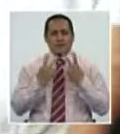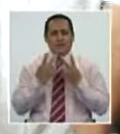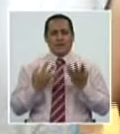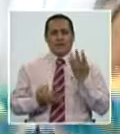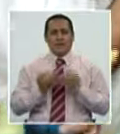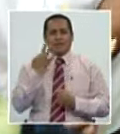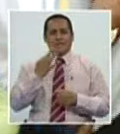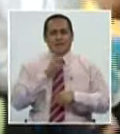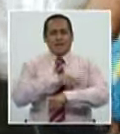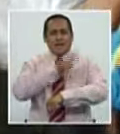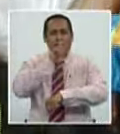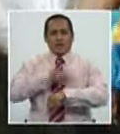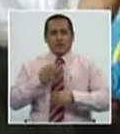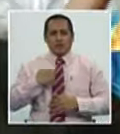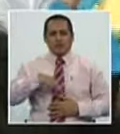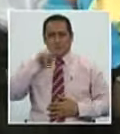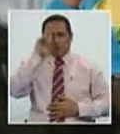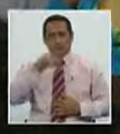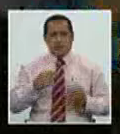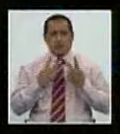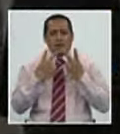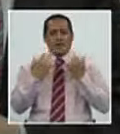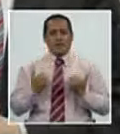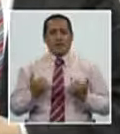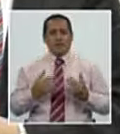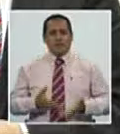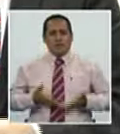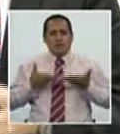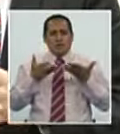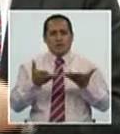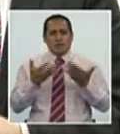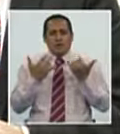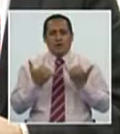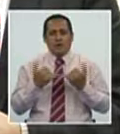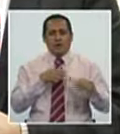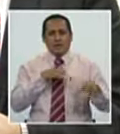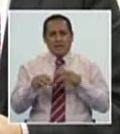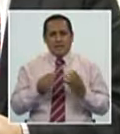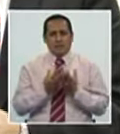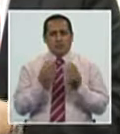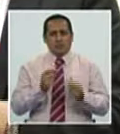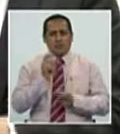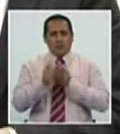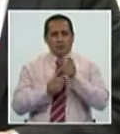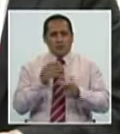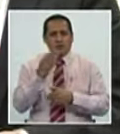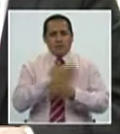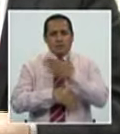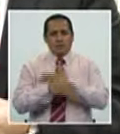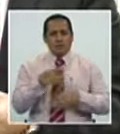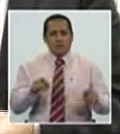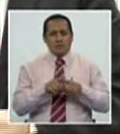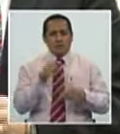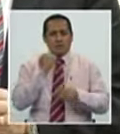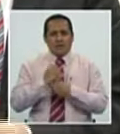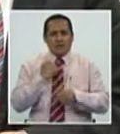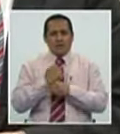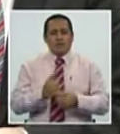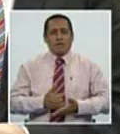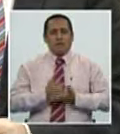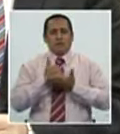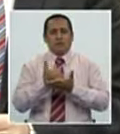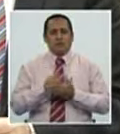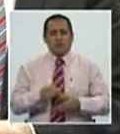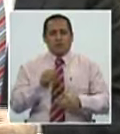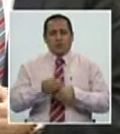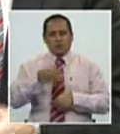Y vienen de 13 regiones del país, ¿no? Con lo cual estamos contribuyendo a que haya más personas con discapacidad con oportunidades